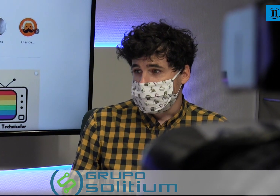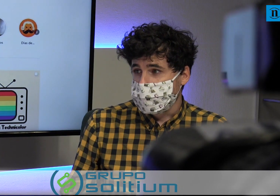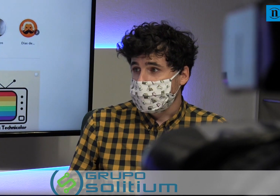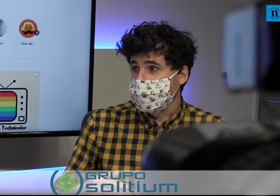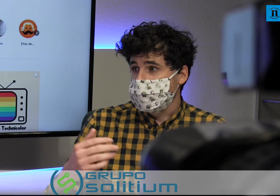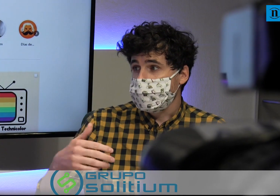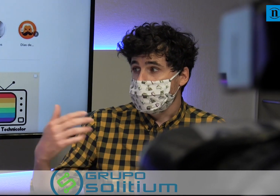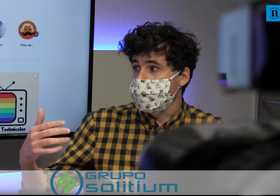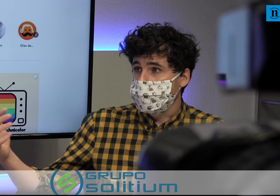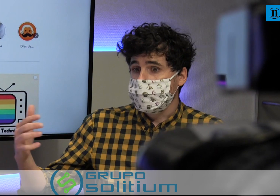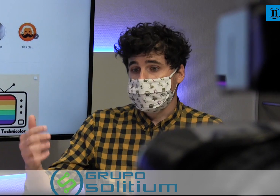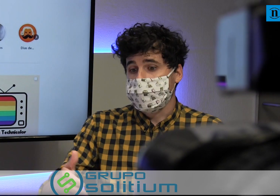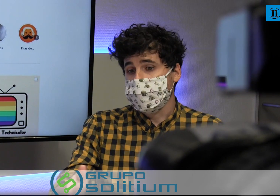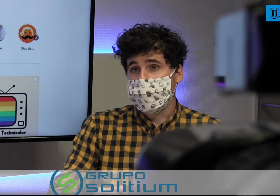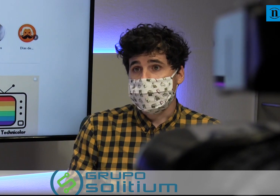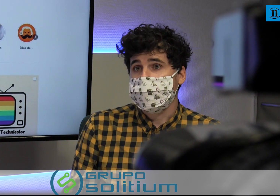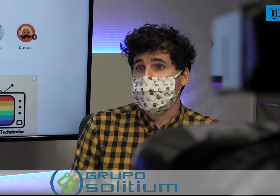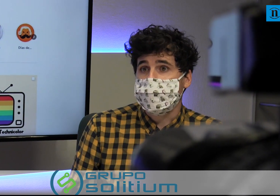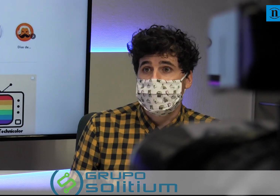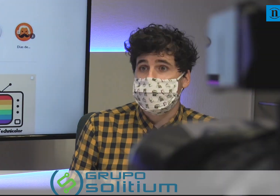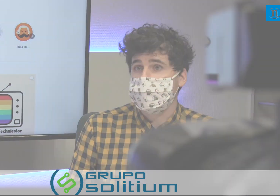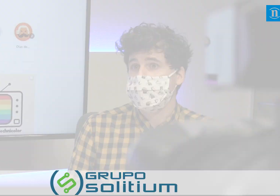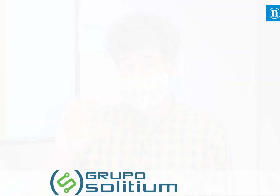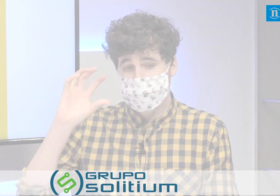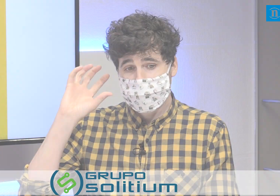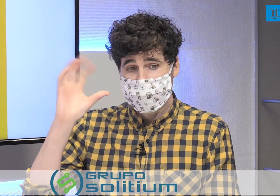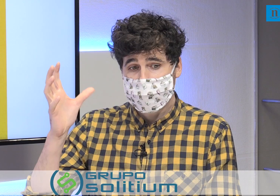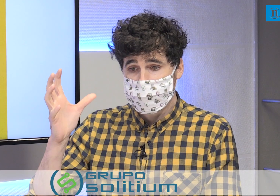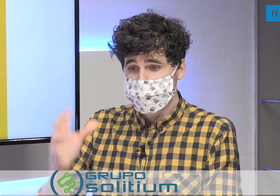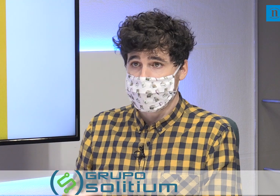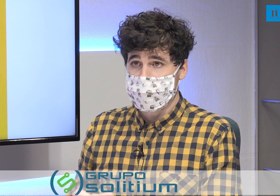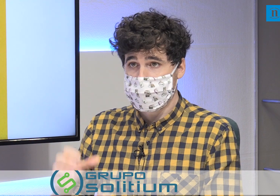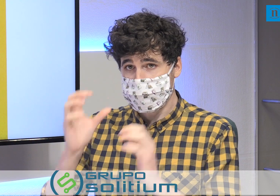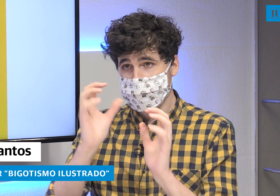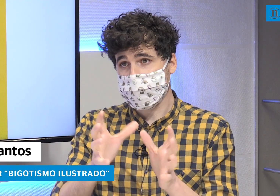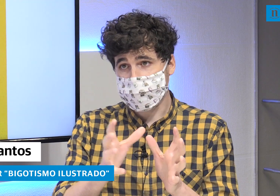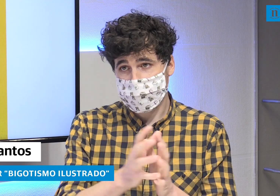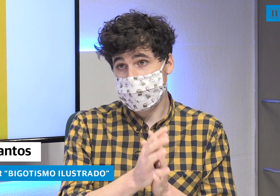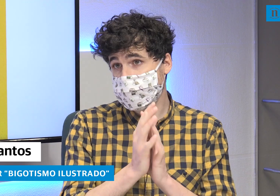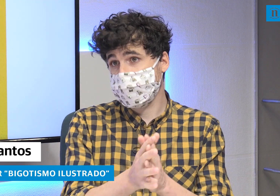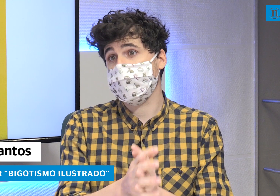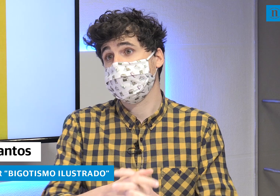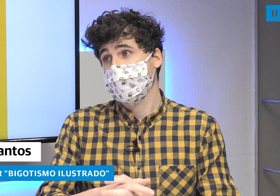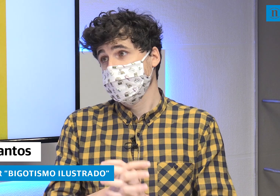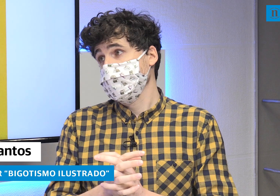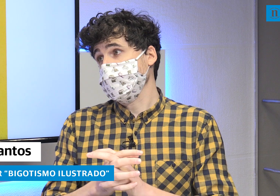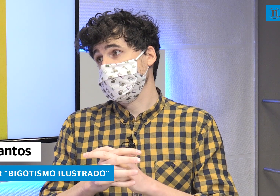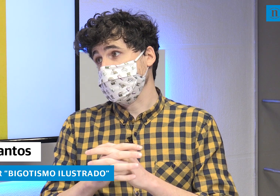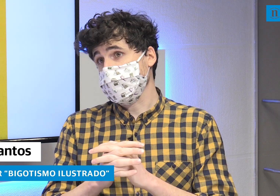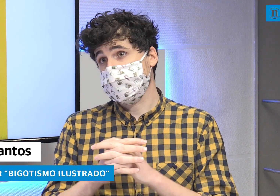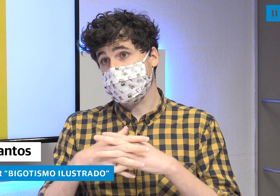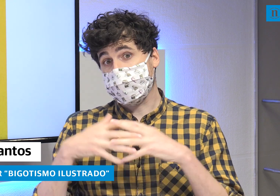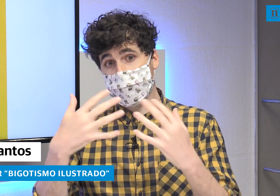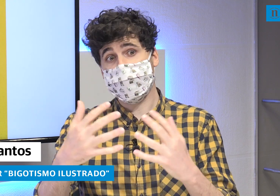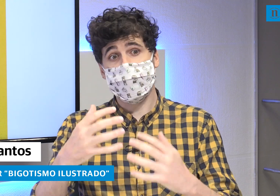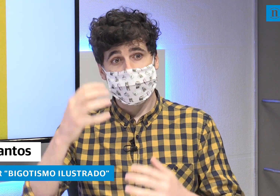de un fin de semana la magia del diseño hizo el resto ya tienes la idea en la cabeza la vas montando y a partir de ahí pues